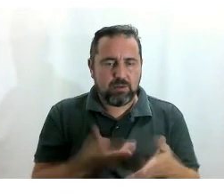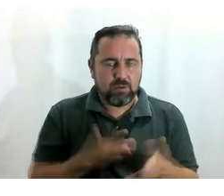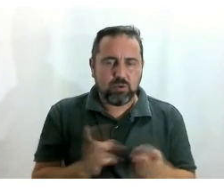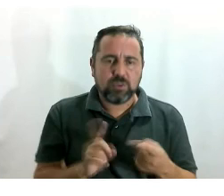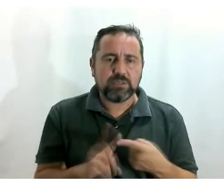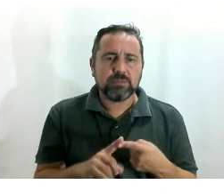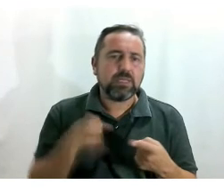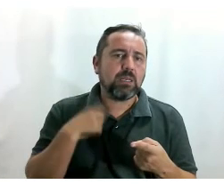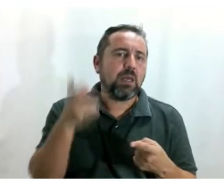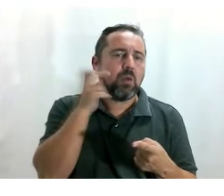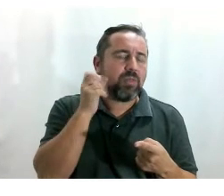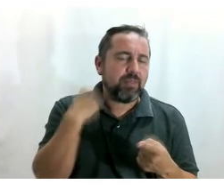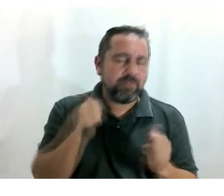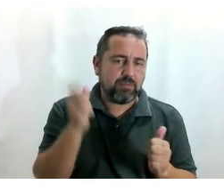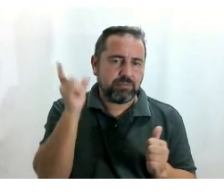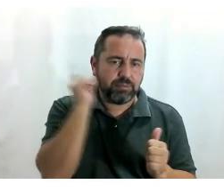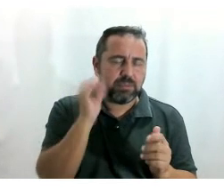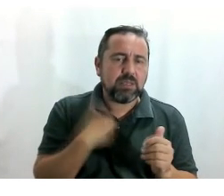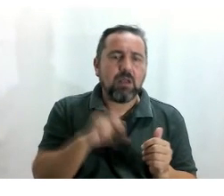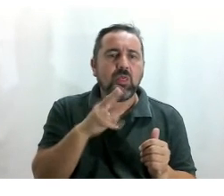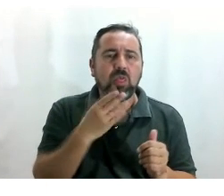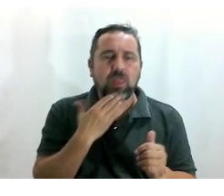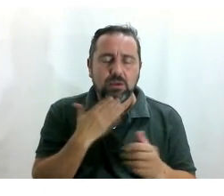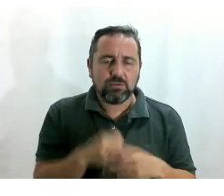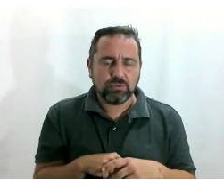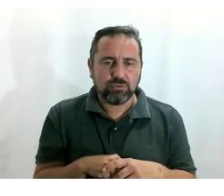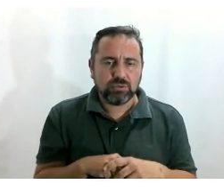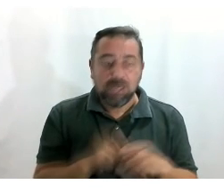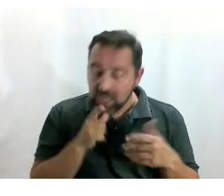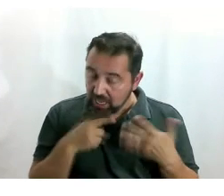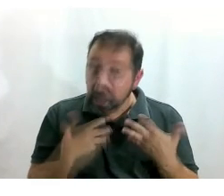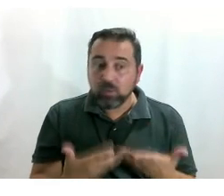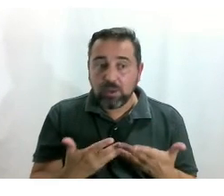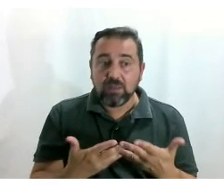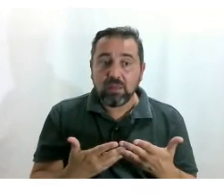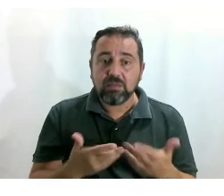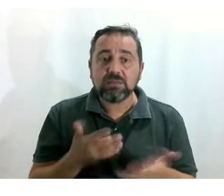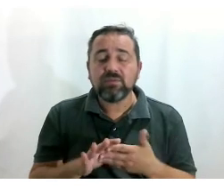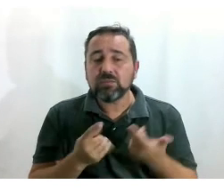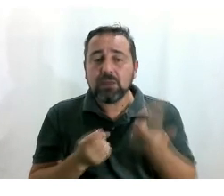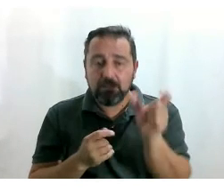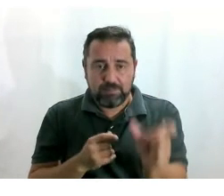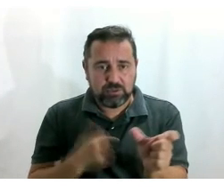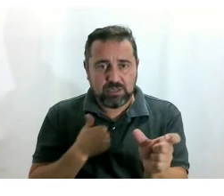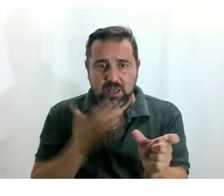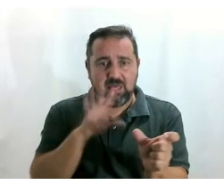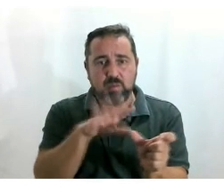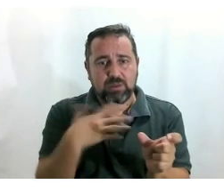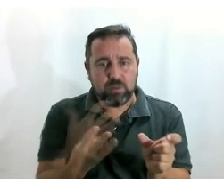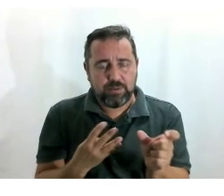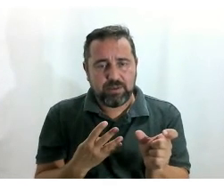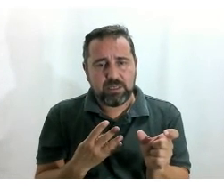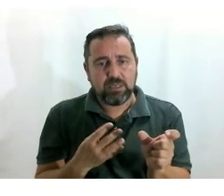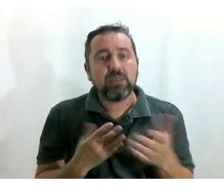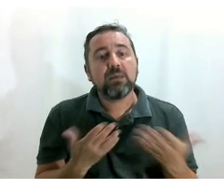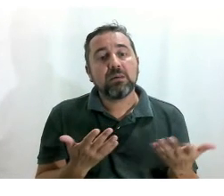la audición empezó a disminuir en torno a los 12 años y en la actualidad se trata de una persona con ya 59 años, que